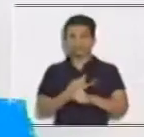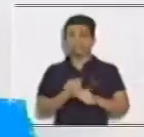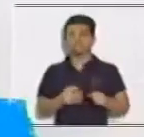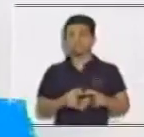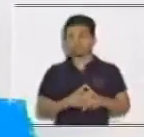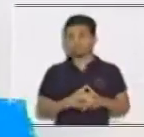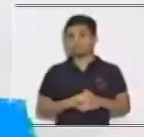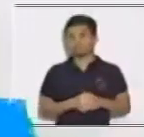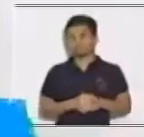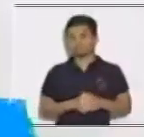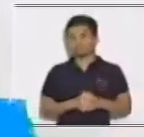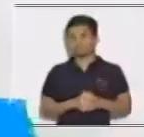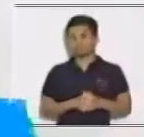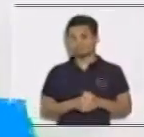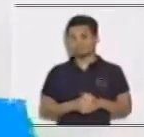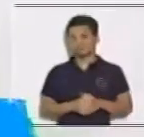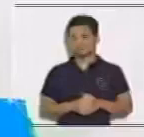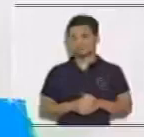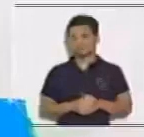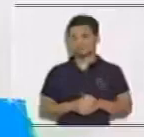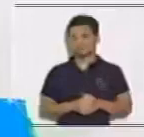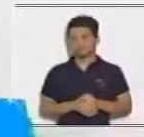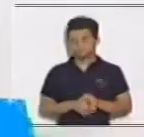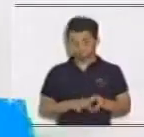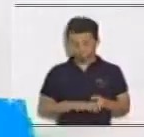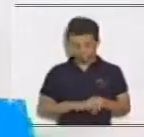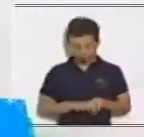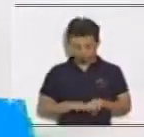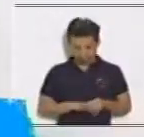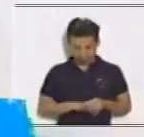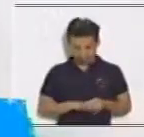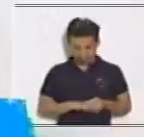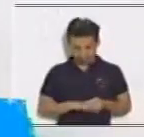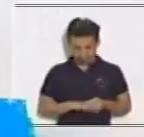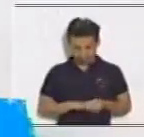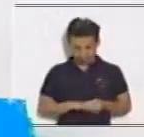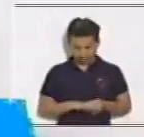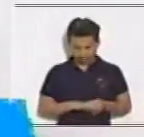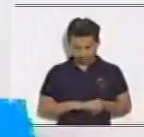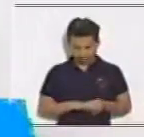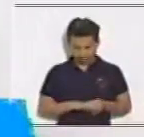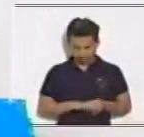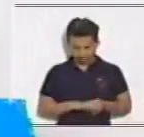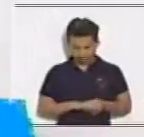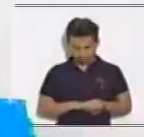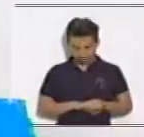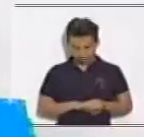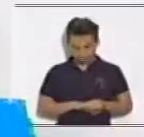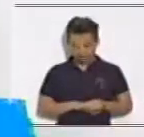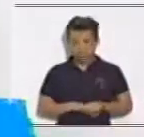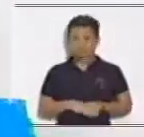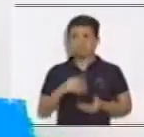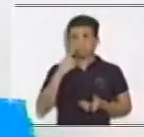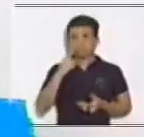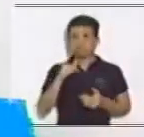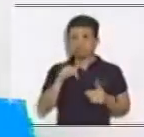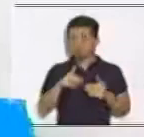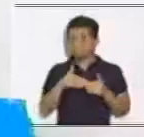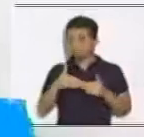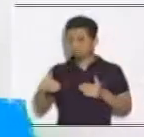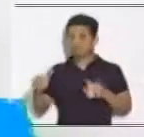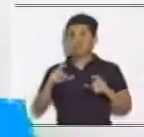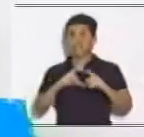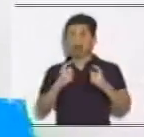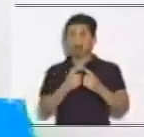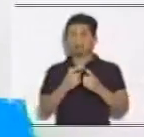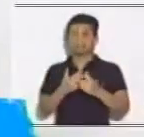Trabajemos pues. Como pueden ver, esta es la continuación de su clase anterior. Seguimos hablando de los